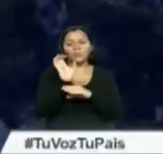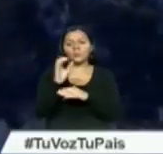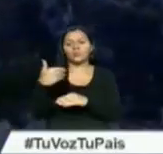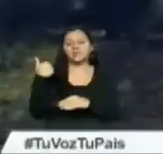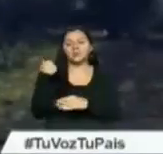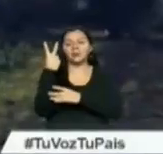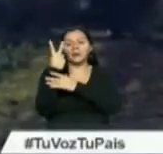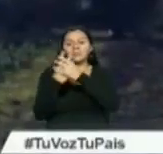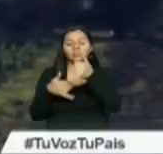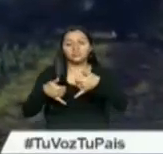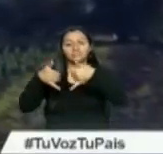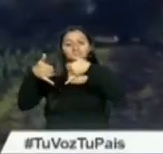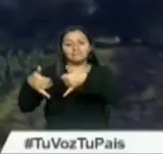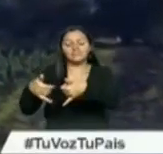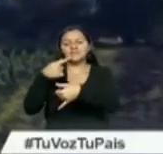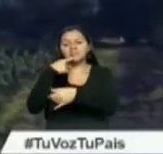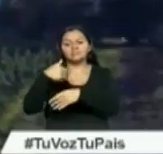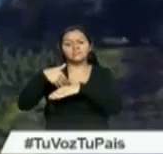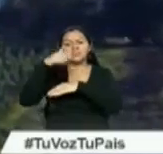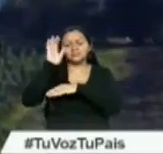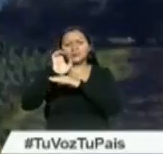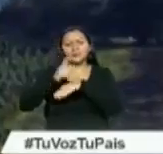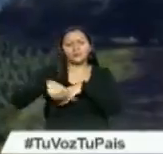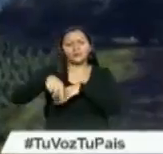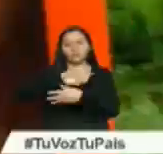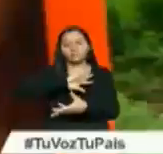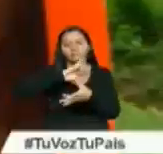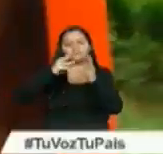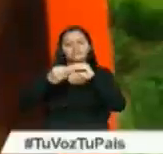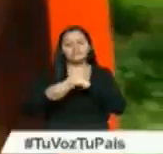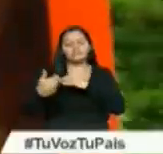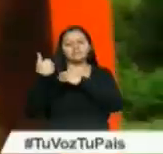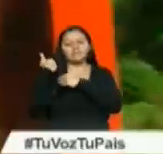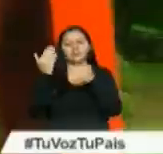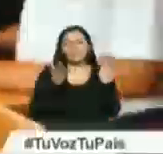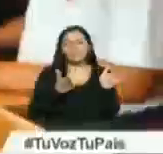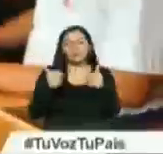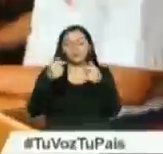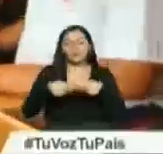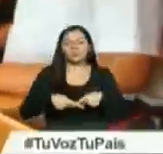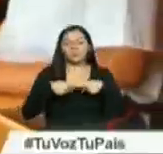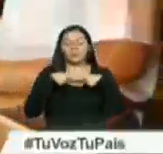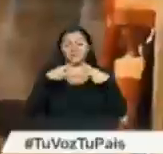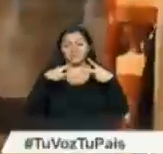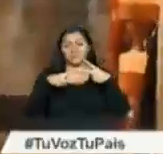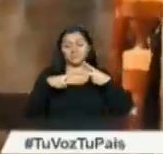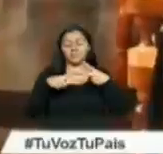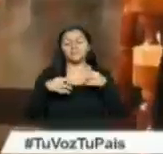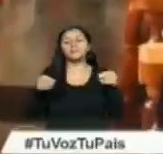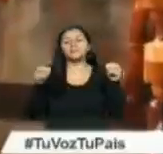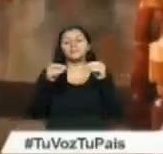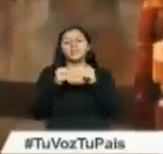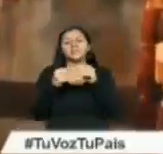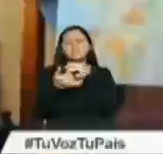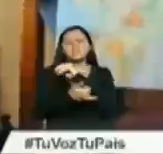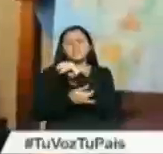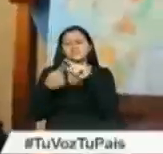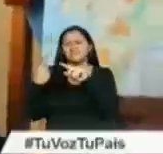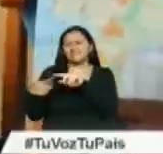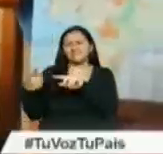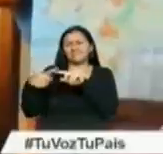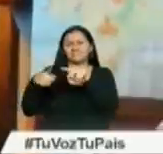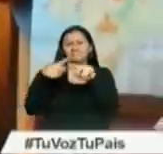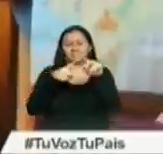ambos reconocimientos por ser un país que adoptó políticas para el buen vivir, segundo, porque es uno de los países más biodiversos,